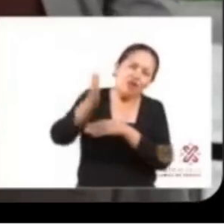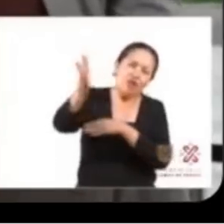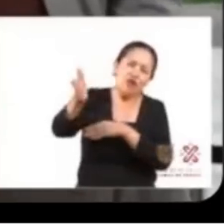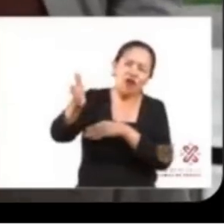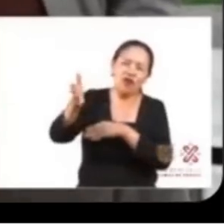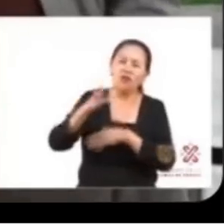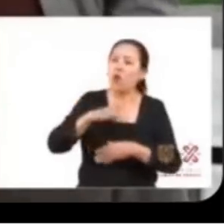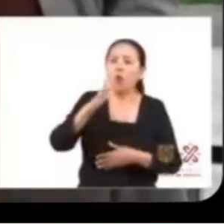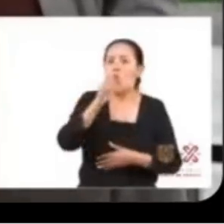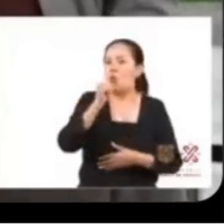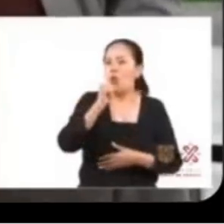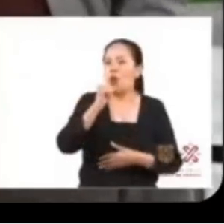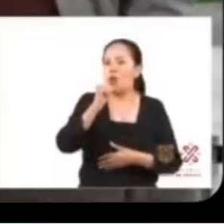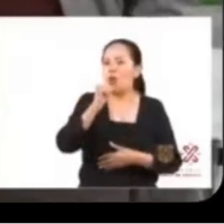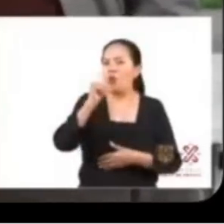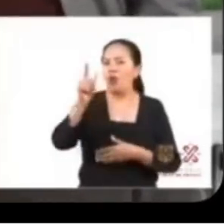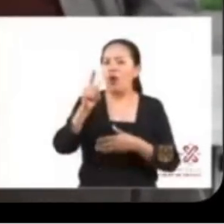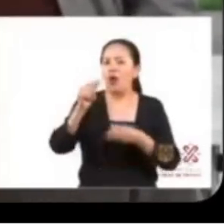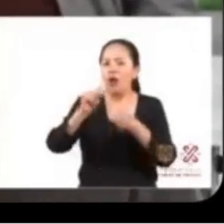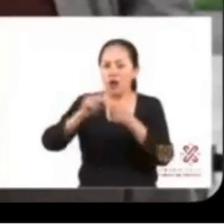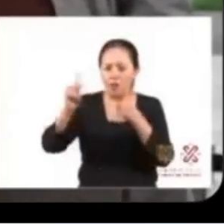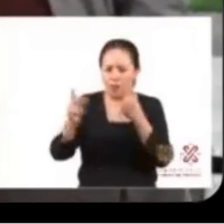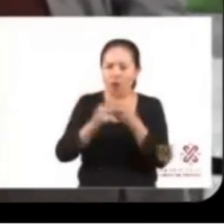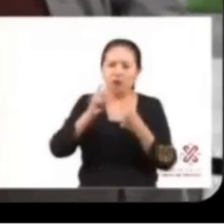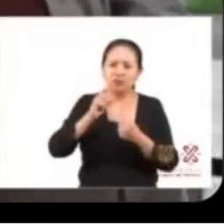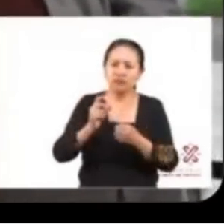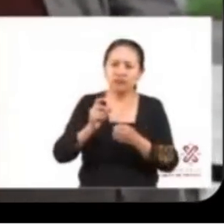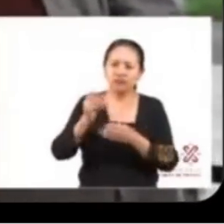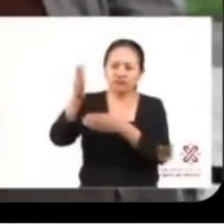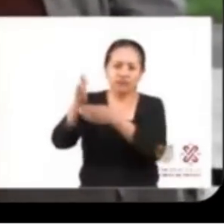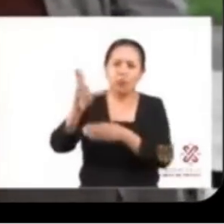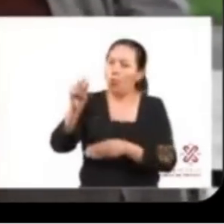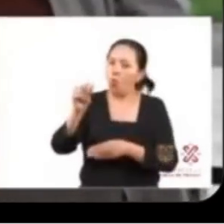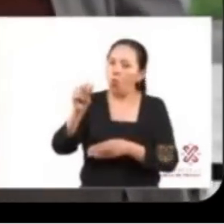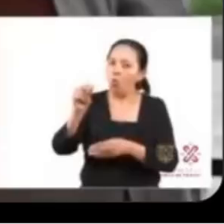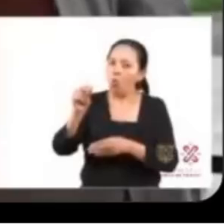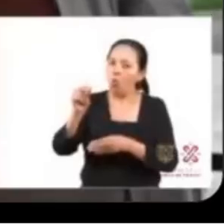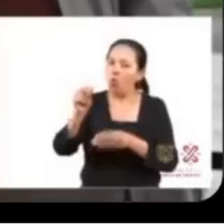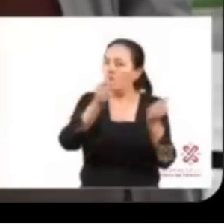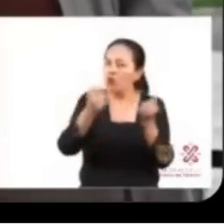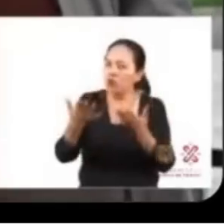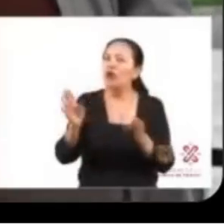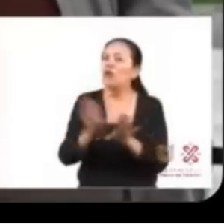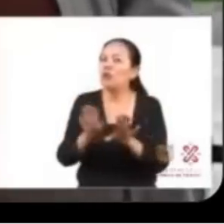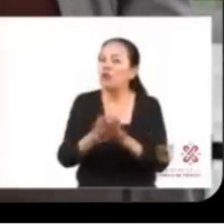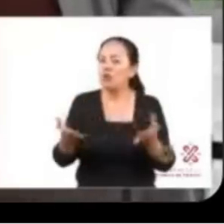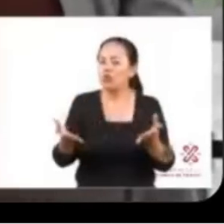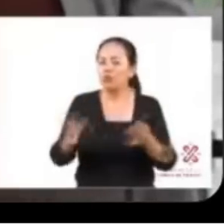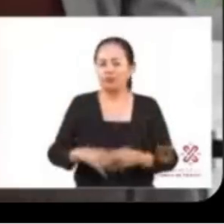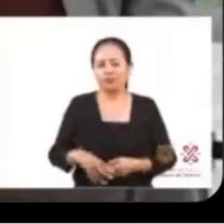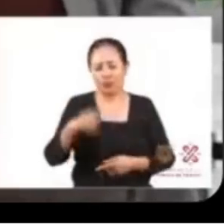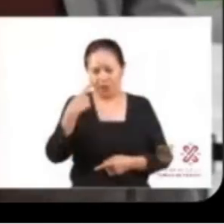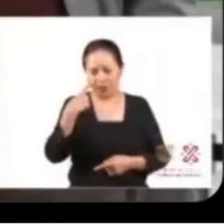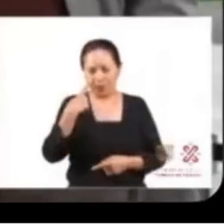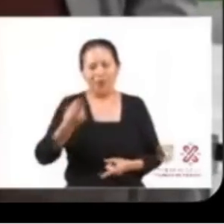Saber qué pasa con este asunto. Es muy sospechoso esta investigación. Hay que recordar